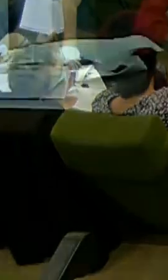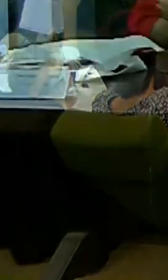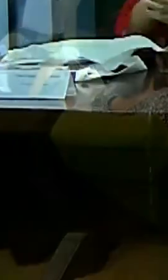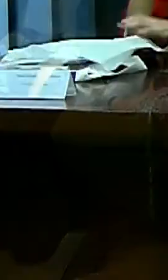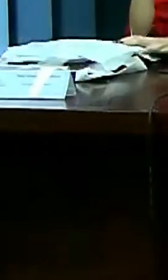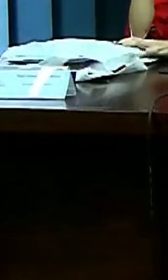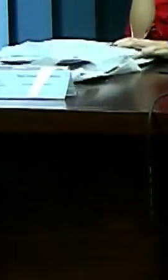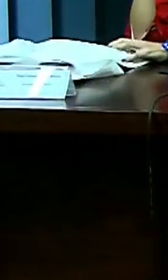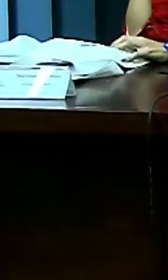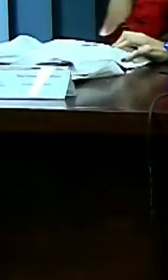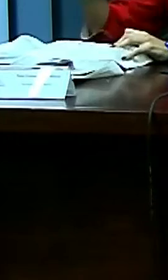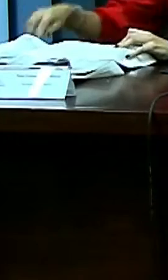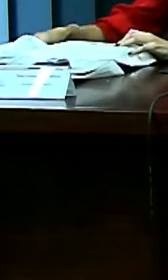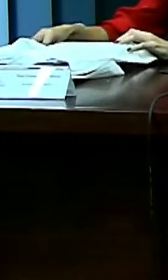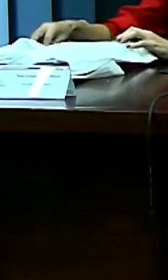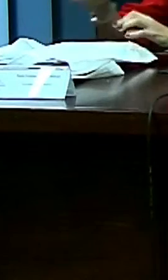Buenas tardes.